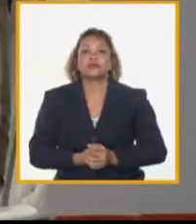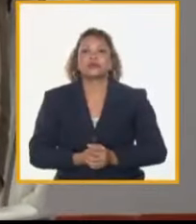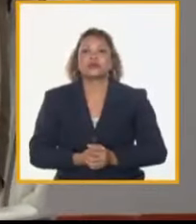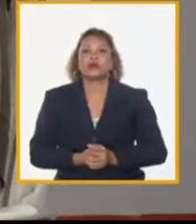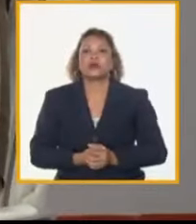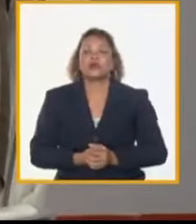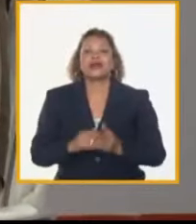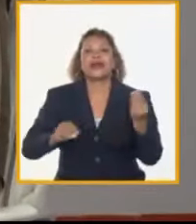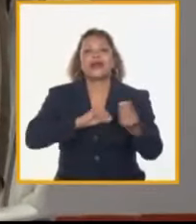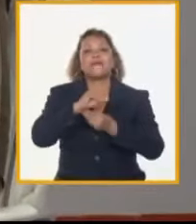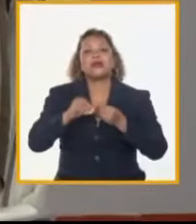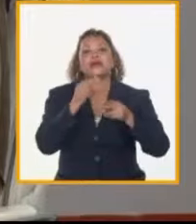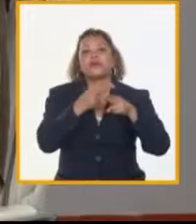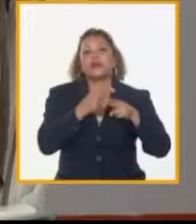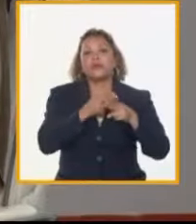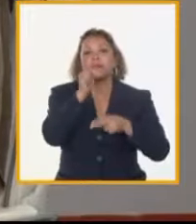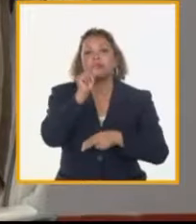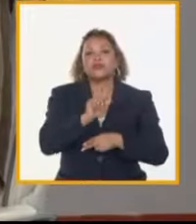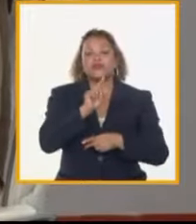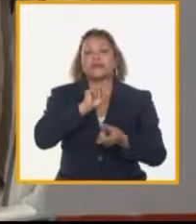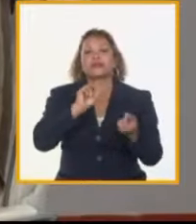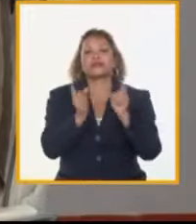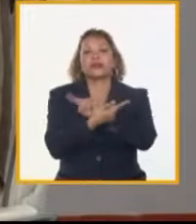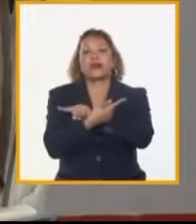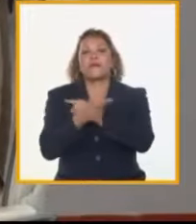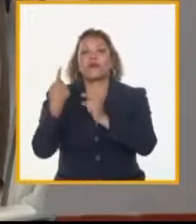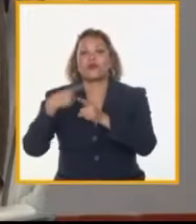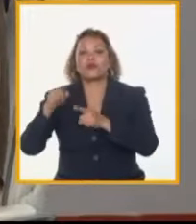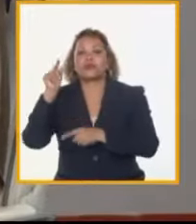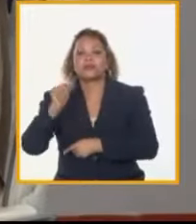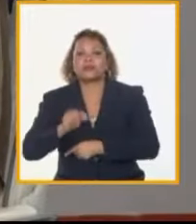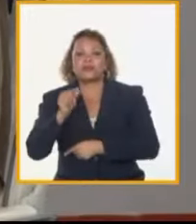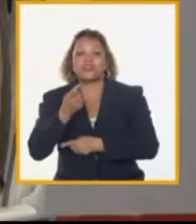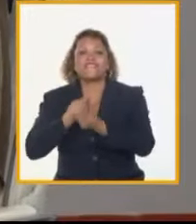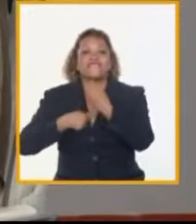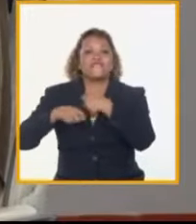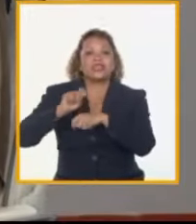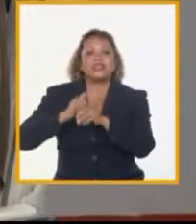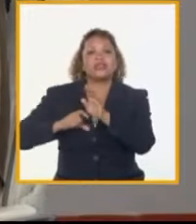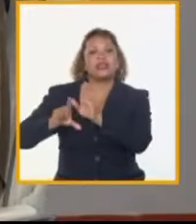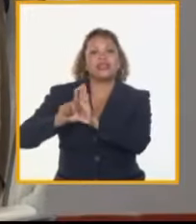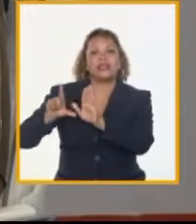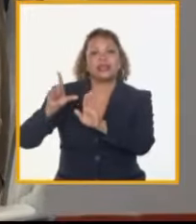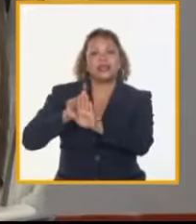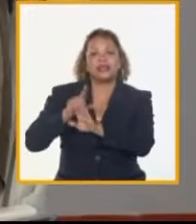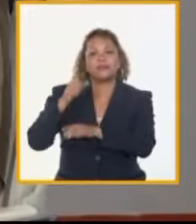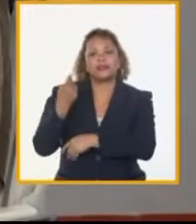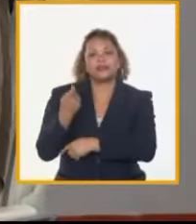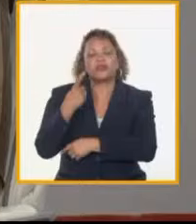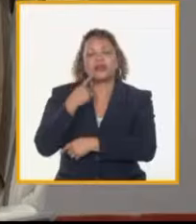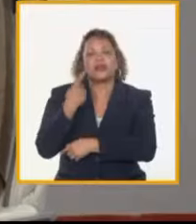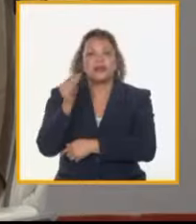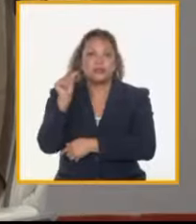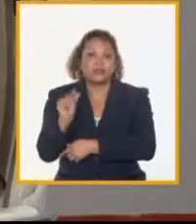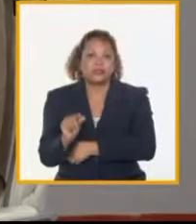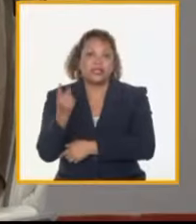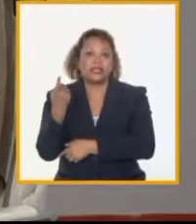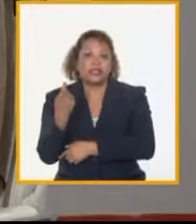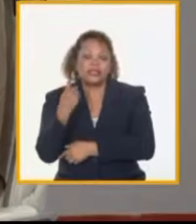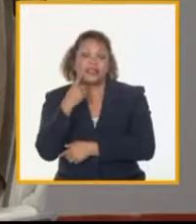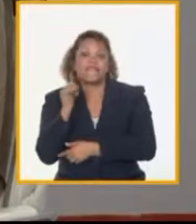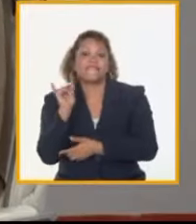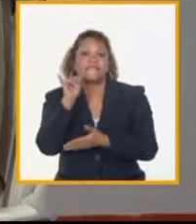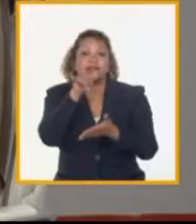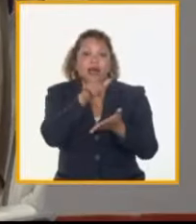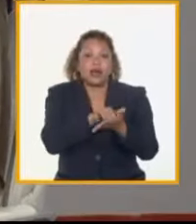boletín, y así se lo hacen, se lo venden a aquel que tiene la necesidad, por supuesto, de viajar.